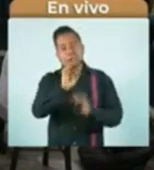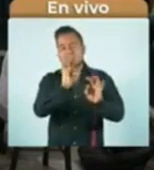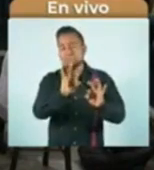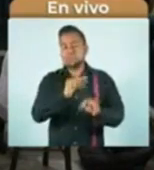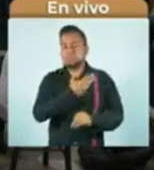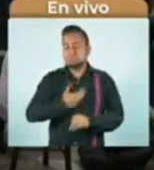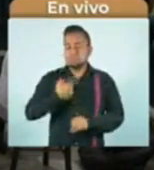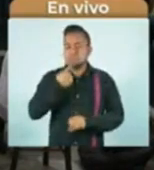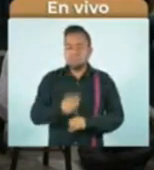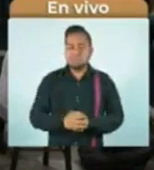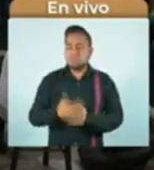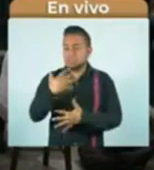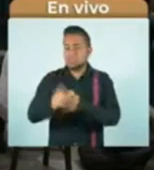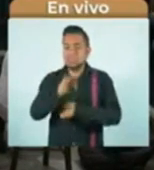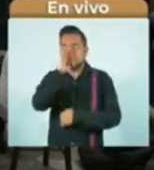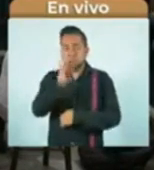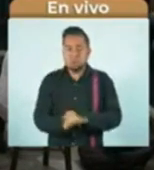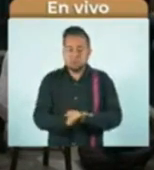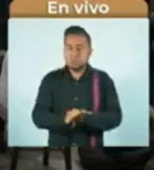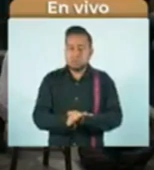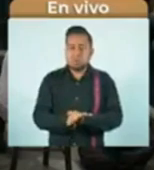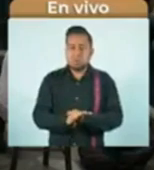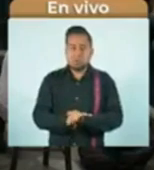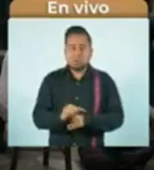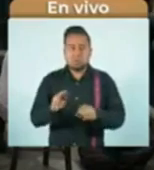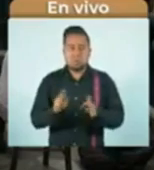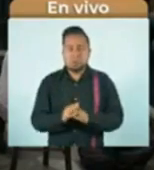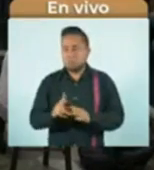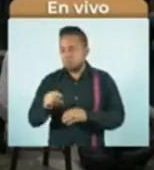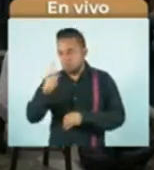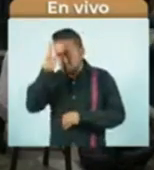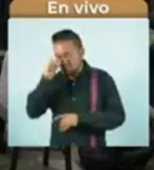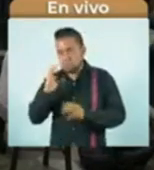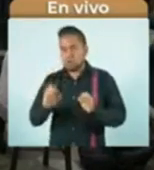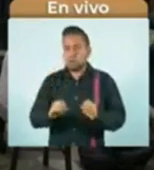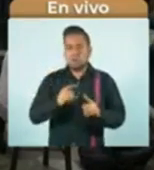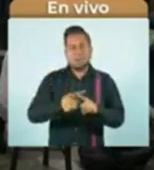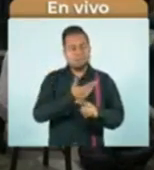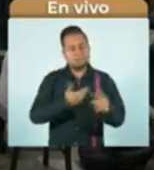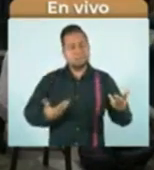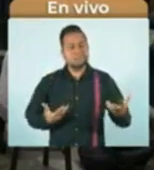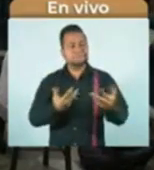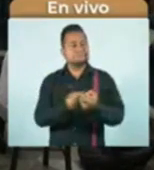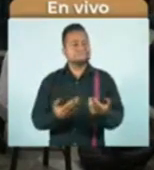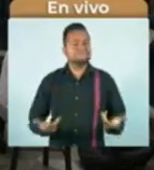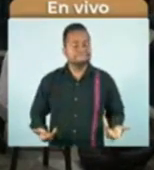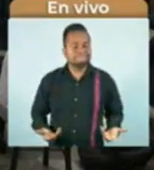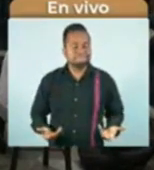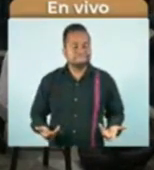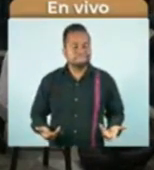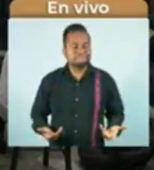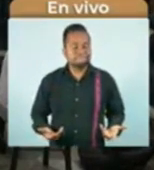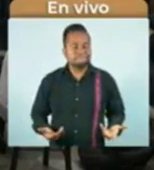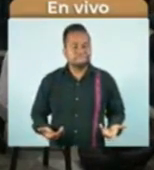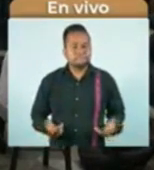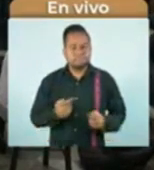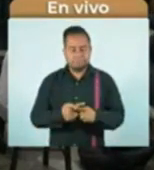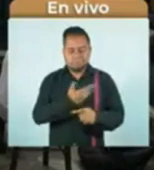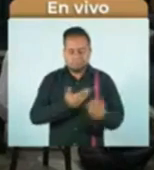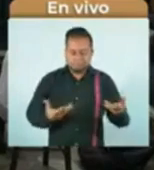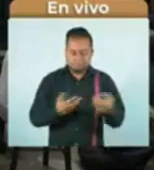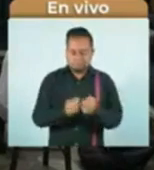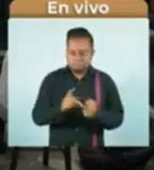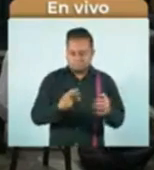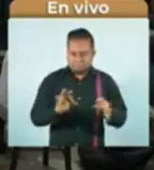85%. O estamos del 15% que no está con el pueblo, o estamos del lado del presidente. Y que estar con el presidente es estar con el